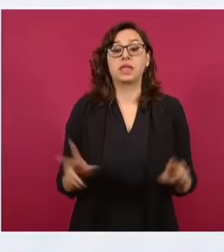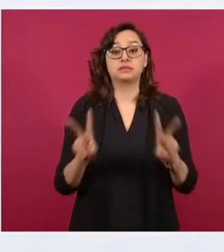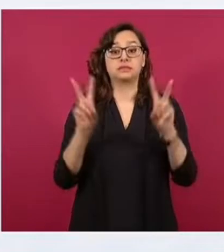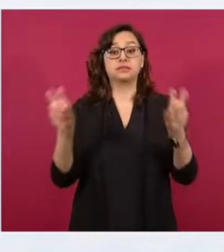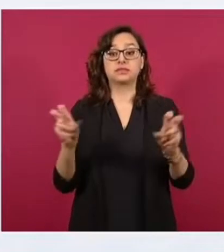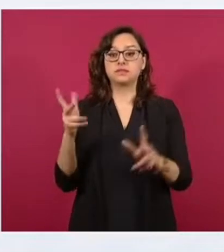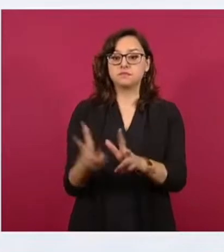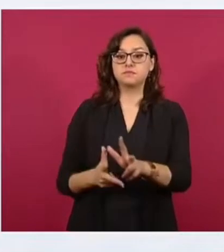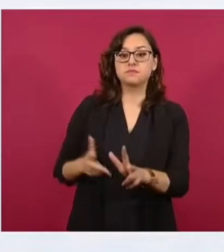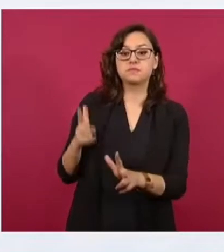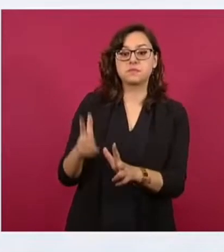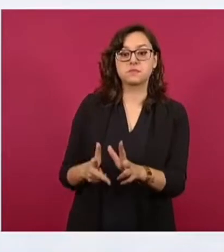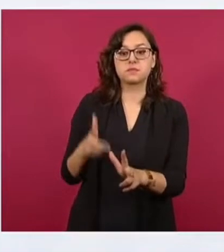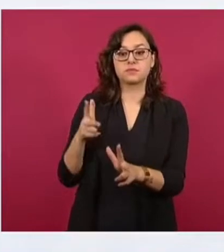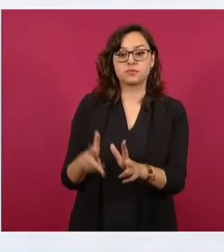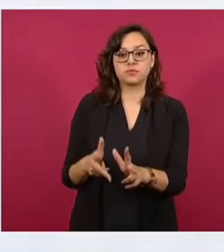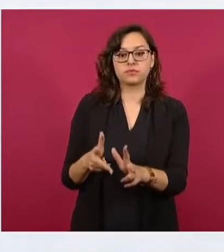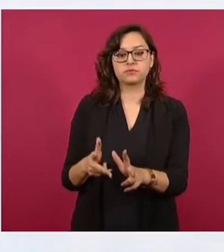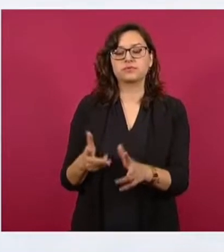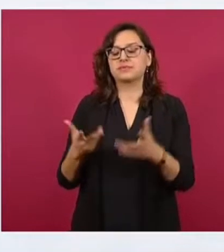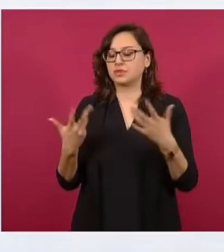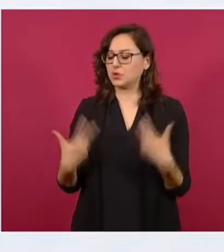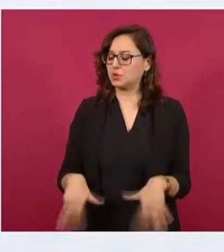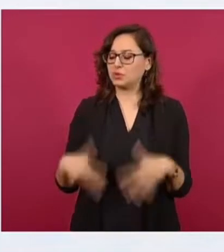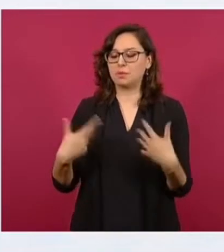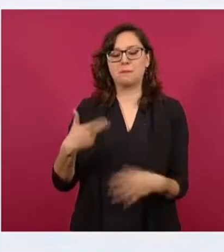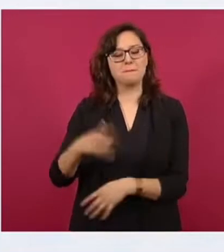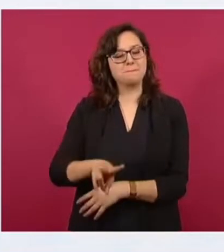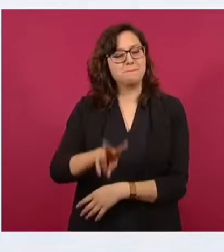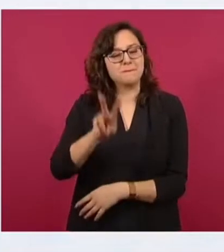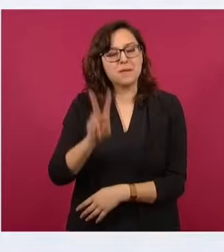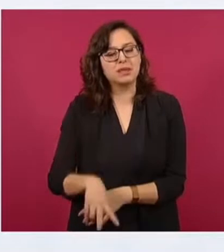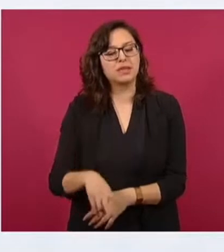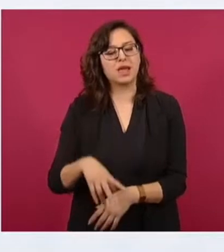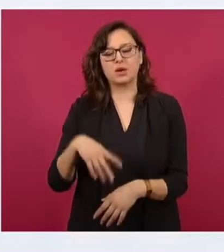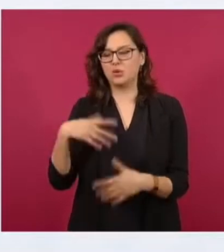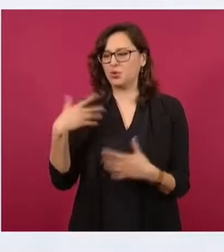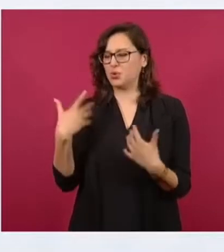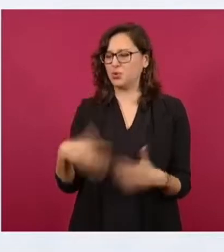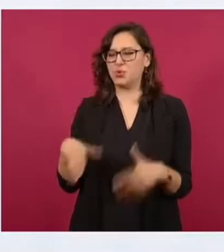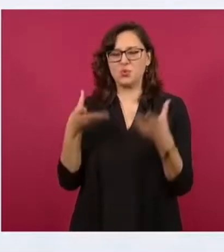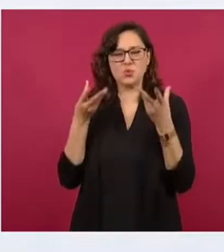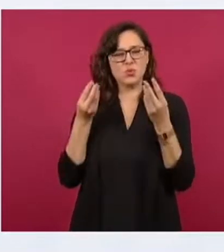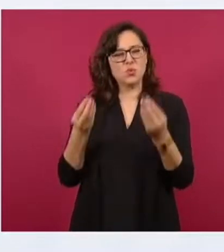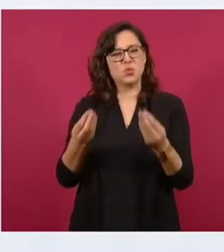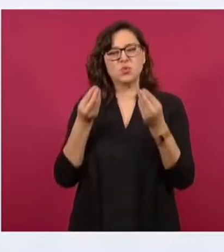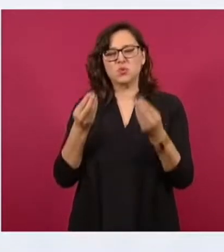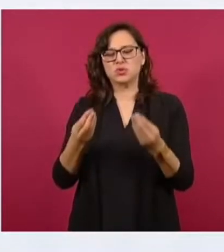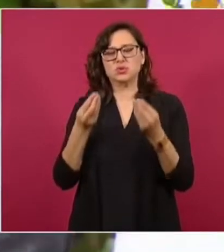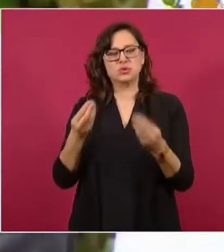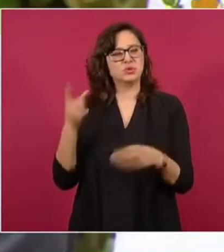estamos comprometidos a revertir el tremendo daño causado al país por